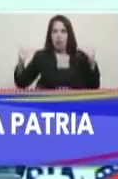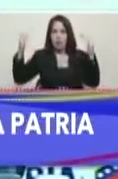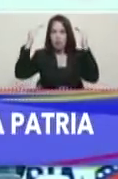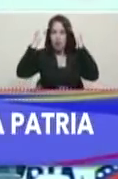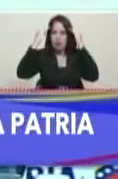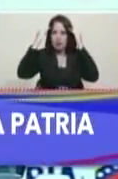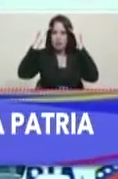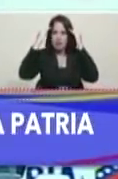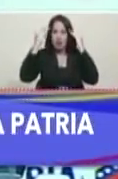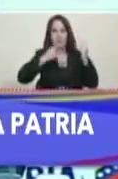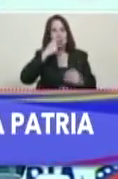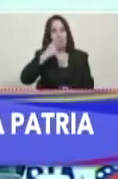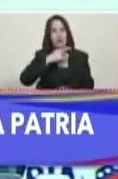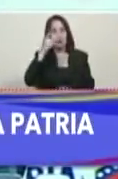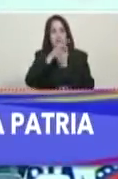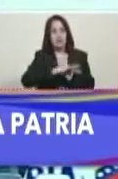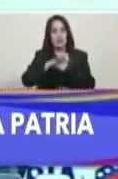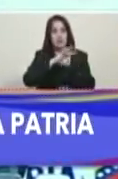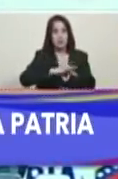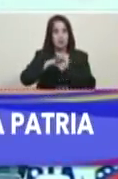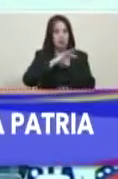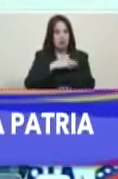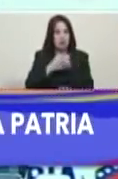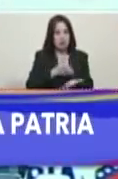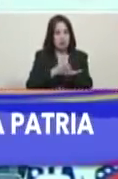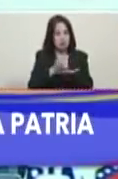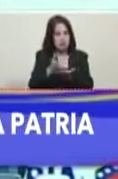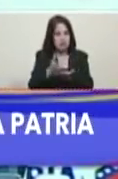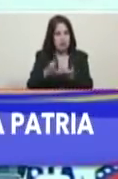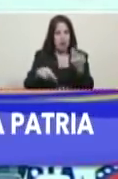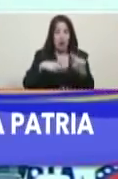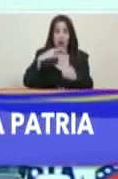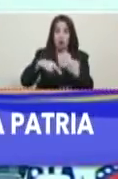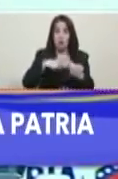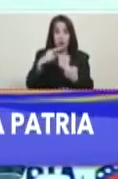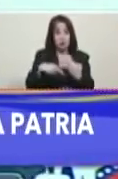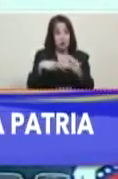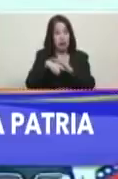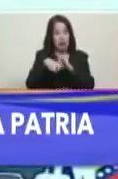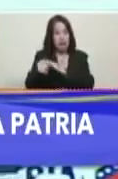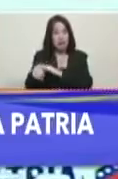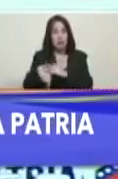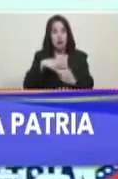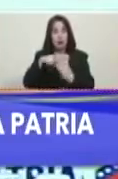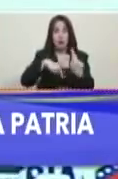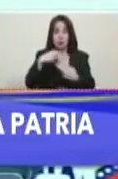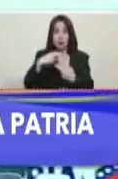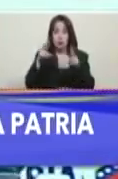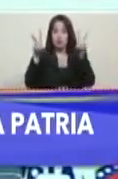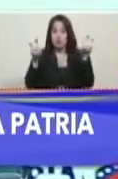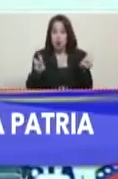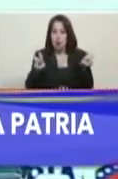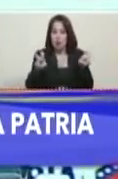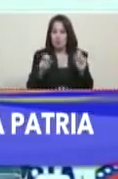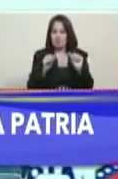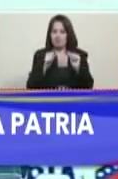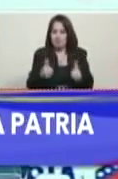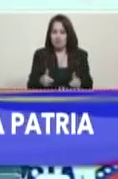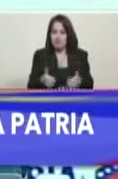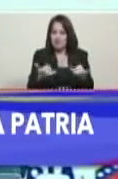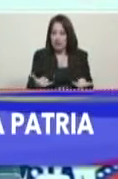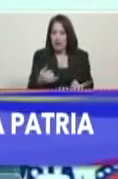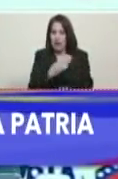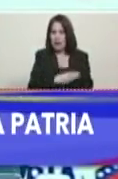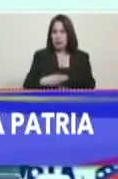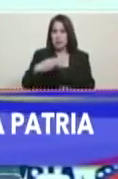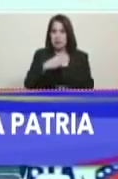para una política social que haga una revolución dentro de la revolución. Una renovación total de las